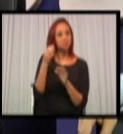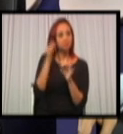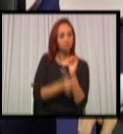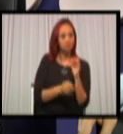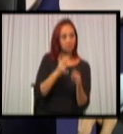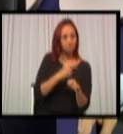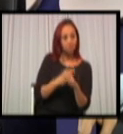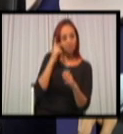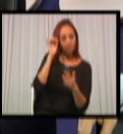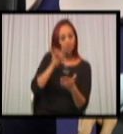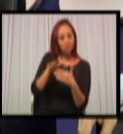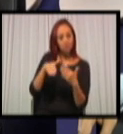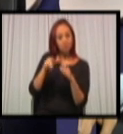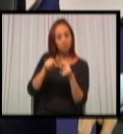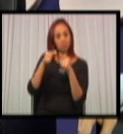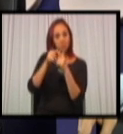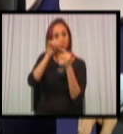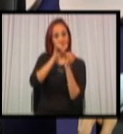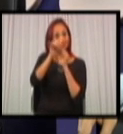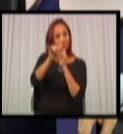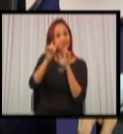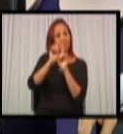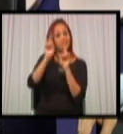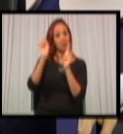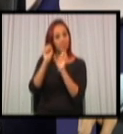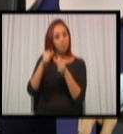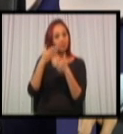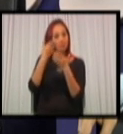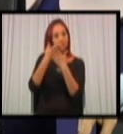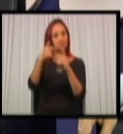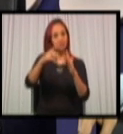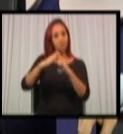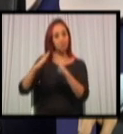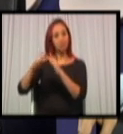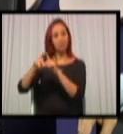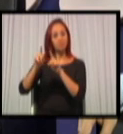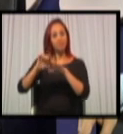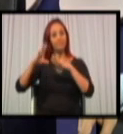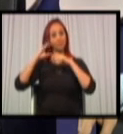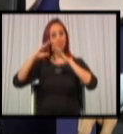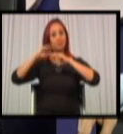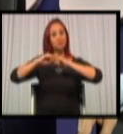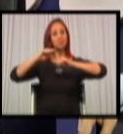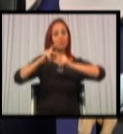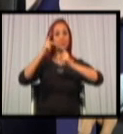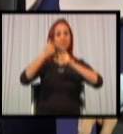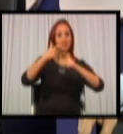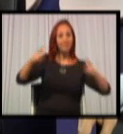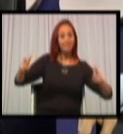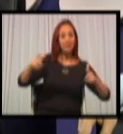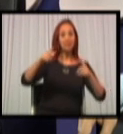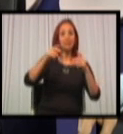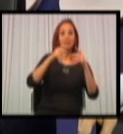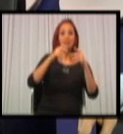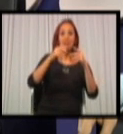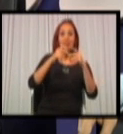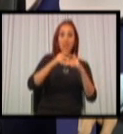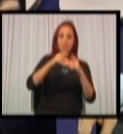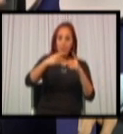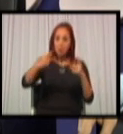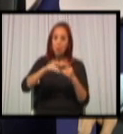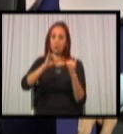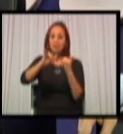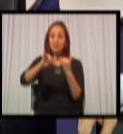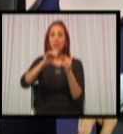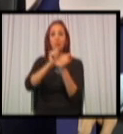tiempo. Ahí por eso todo el grupo X está inmerso para llevar hasta su hogar también la información. Prensa Libre, este y Diario Extra con la